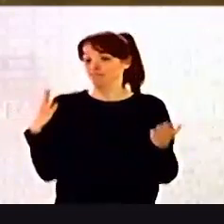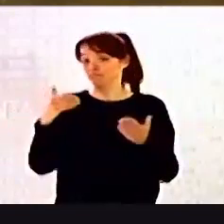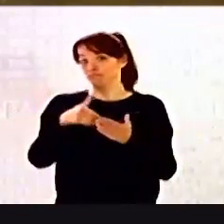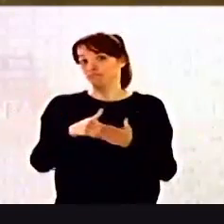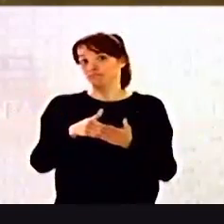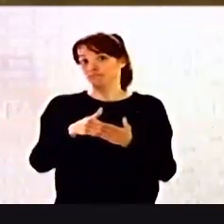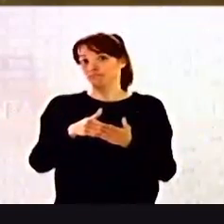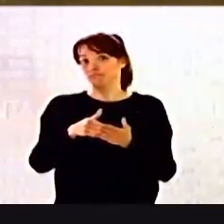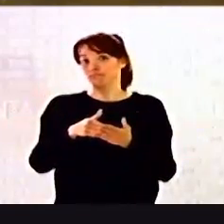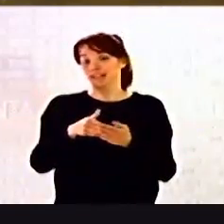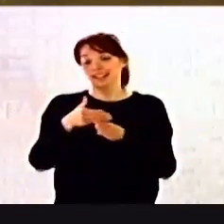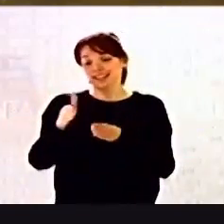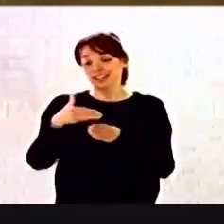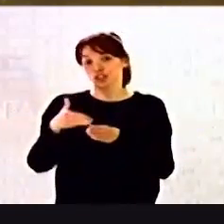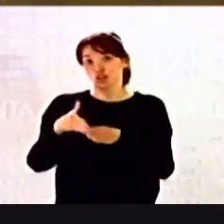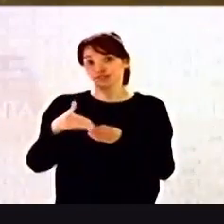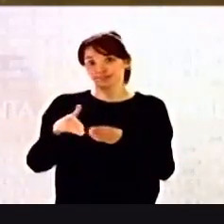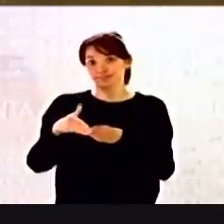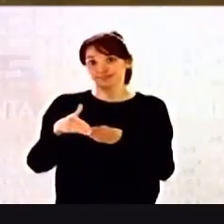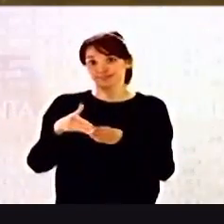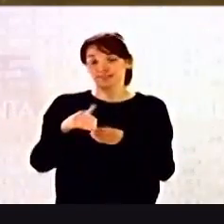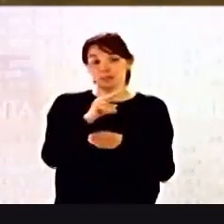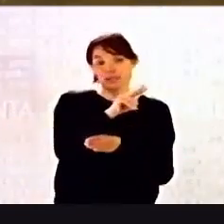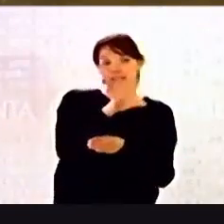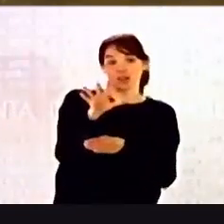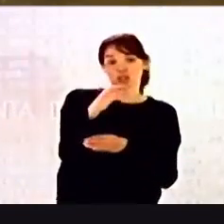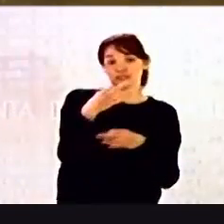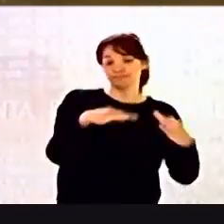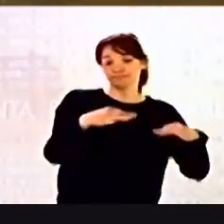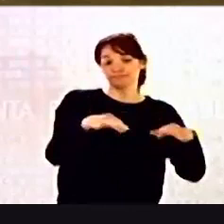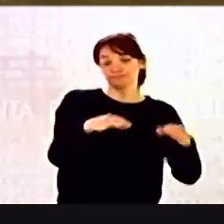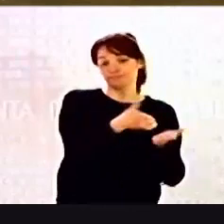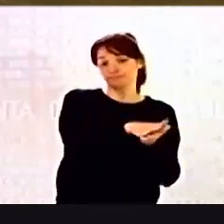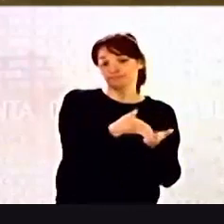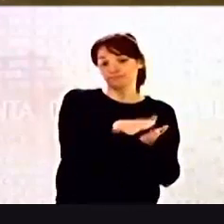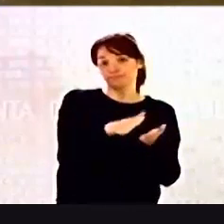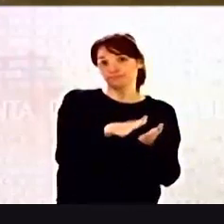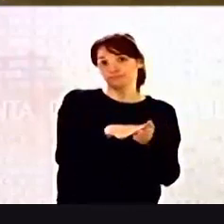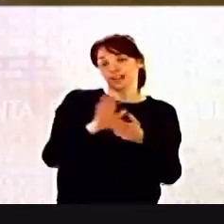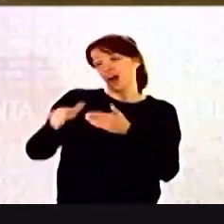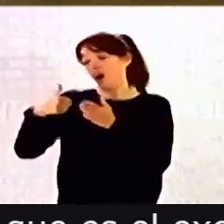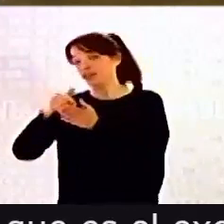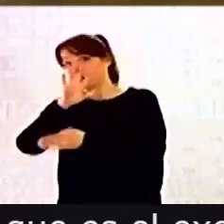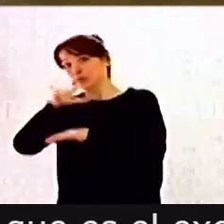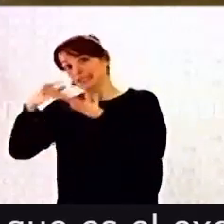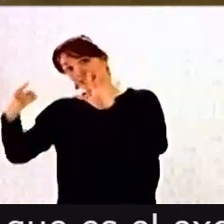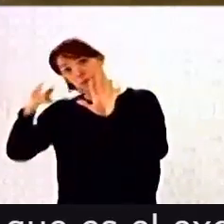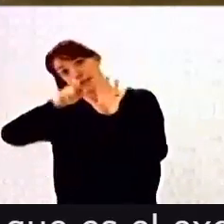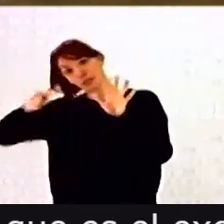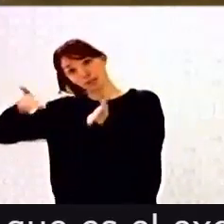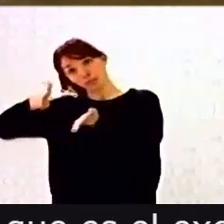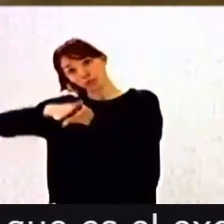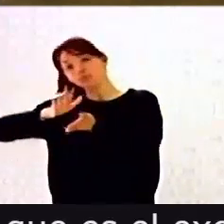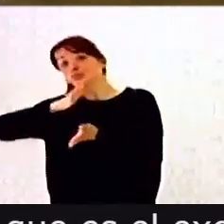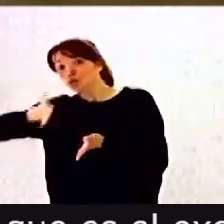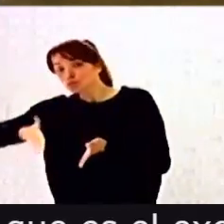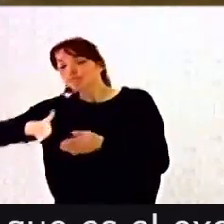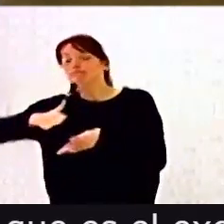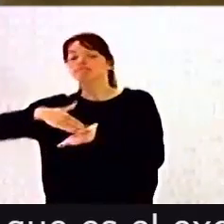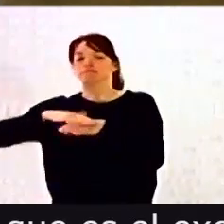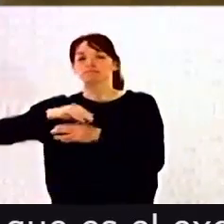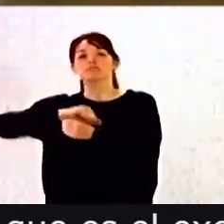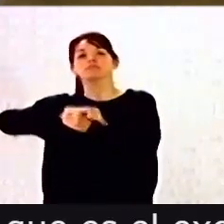esas 56, es el exceso de mortalidad que ha producido el COVID-19 dentro de la residencia